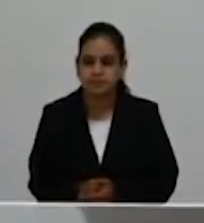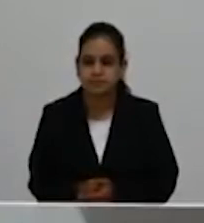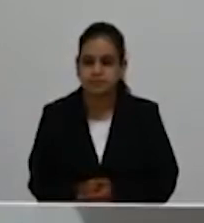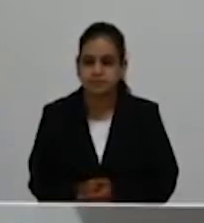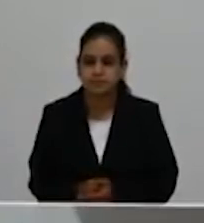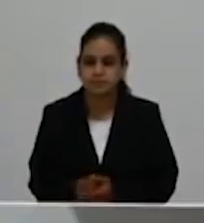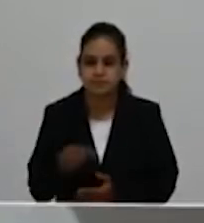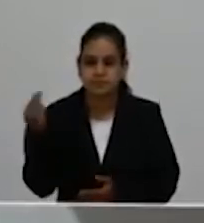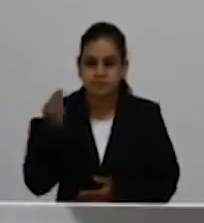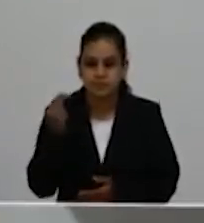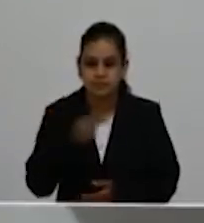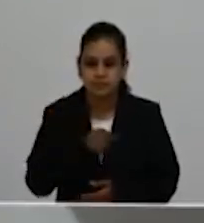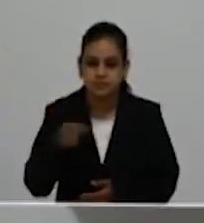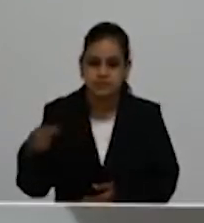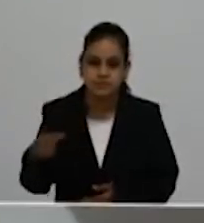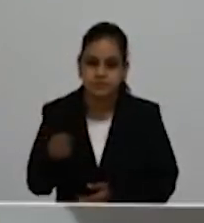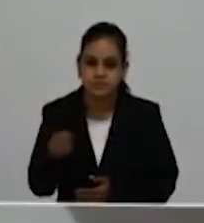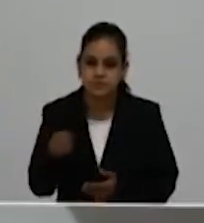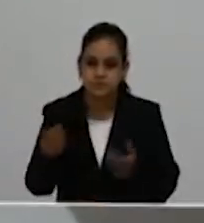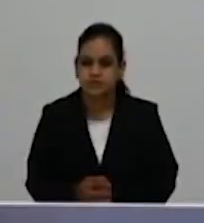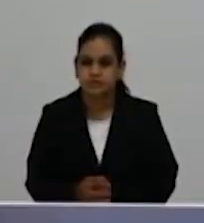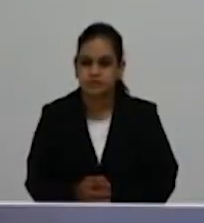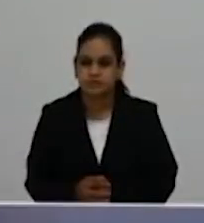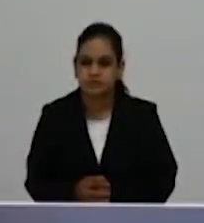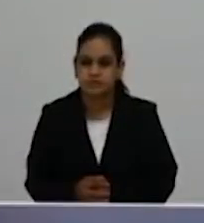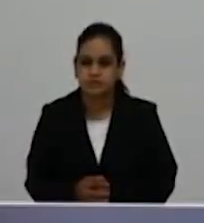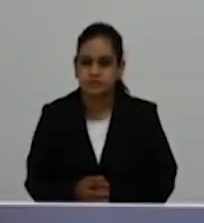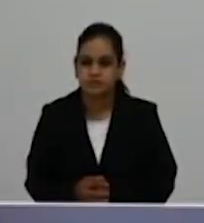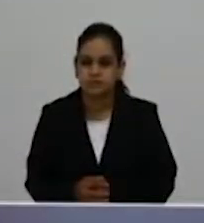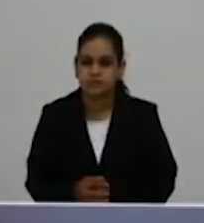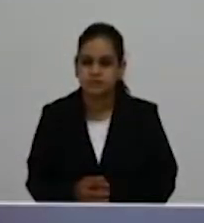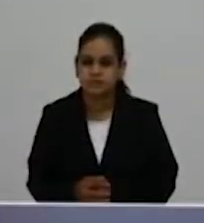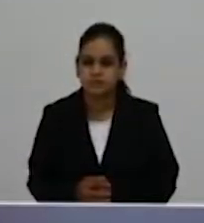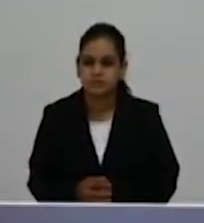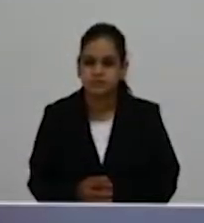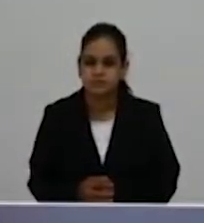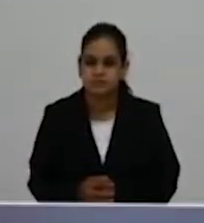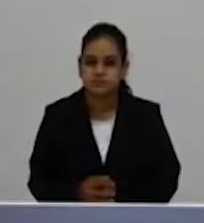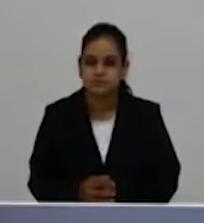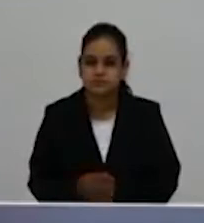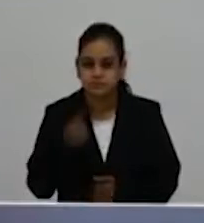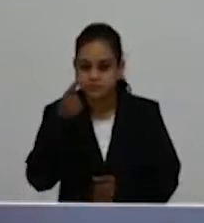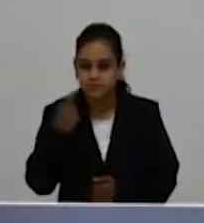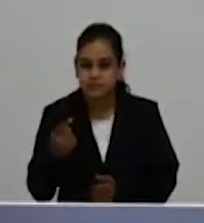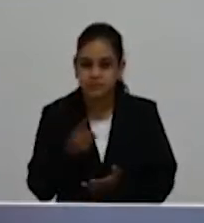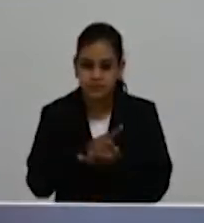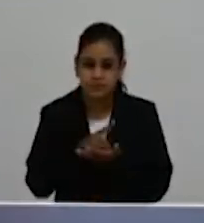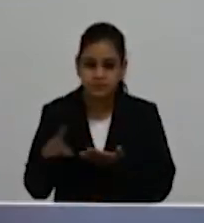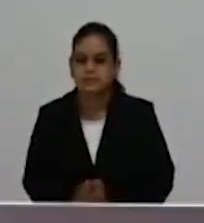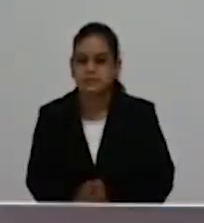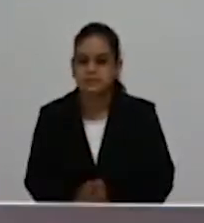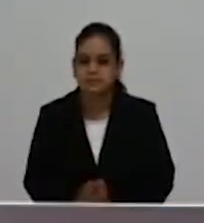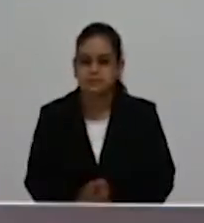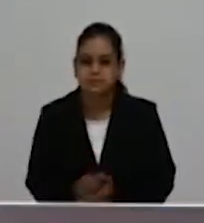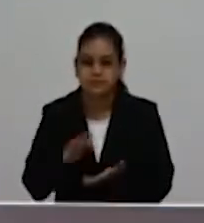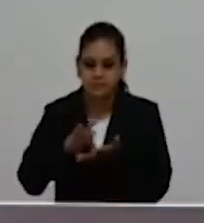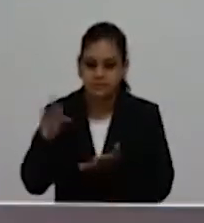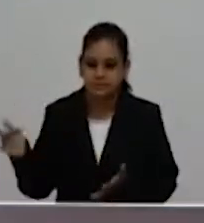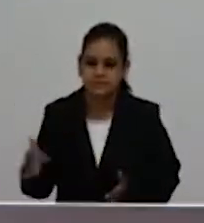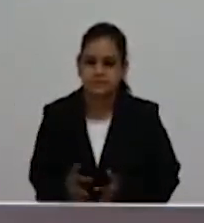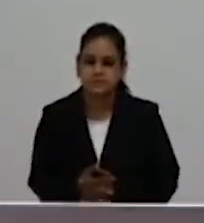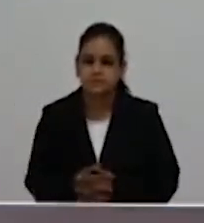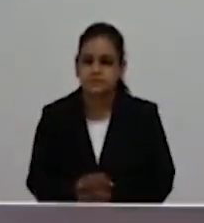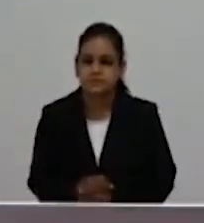candidato y presentar plataformas de cada uno de los partidos políticos que contenderán este 18 de octubre el debate